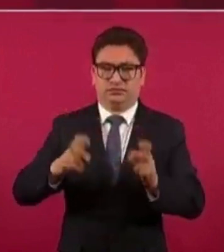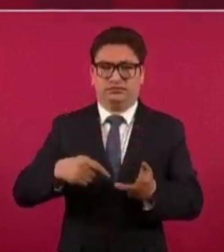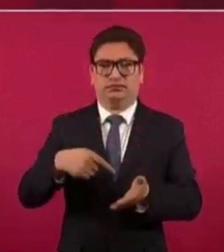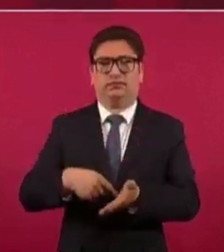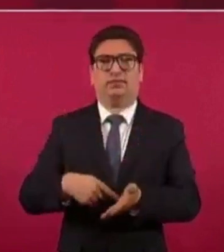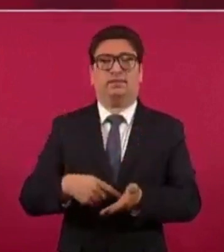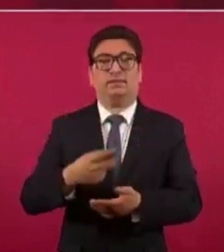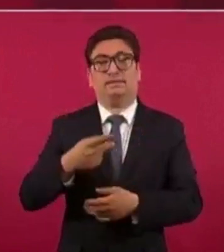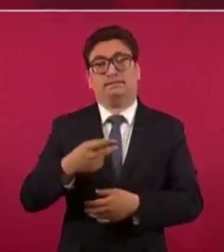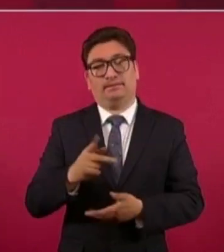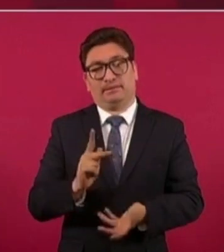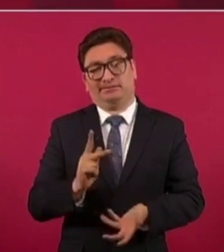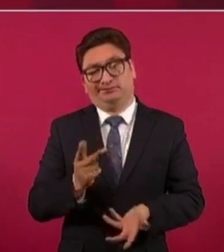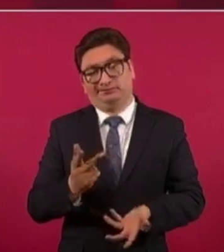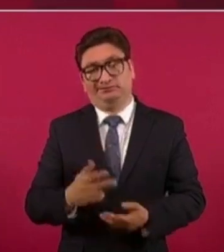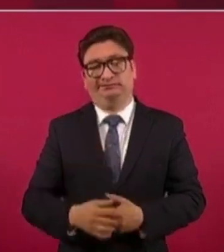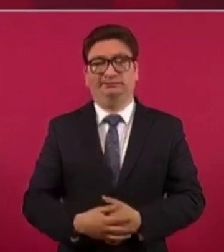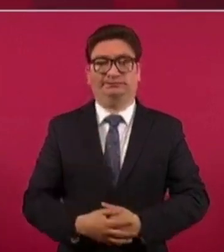pero